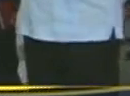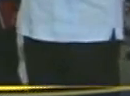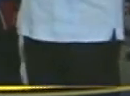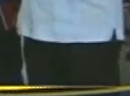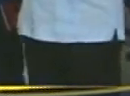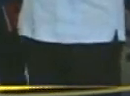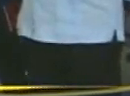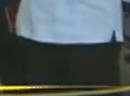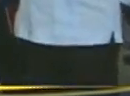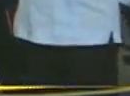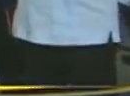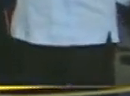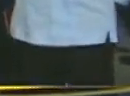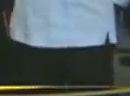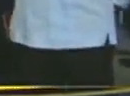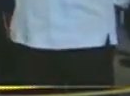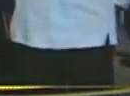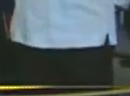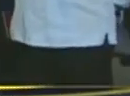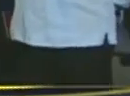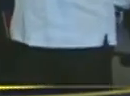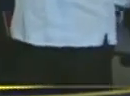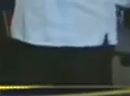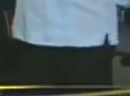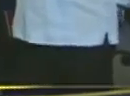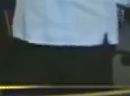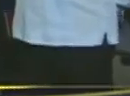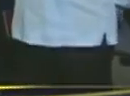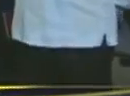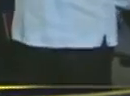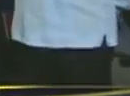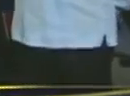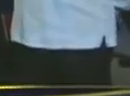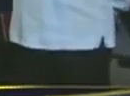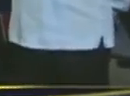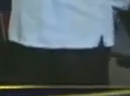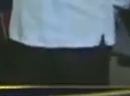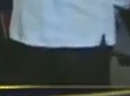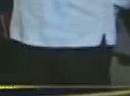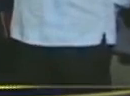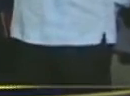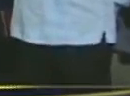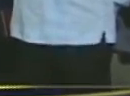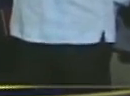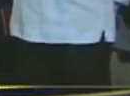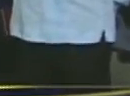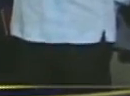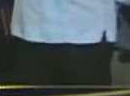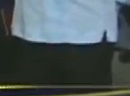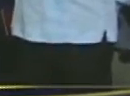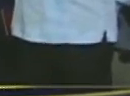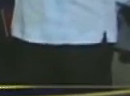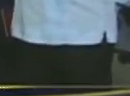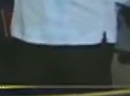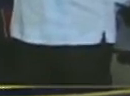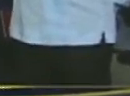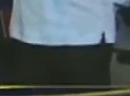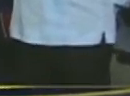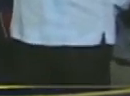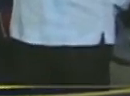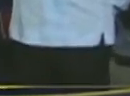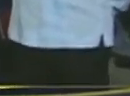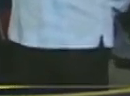de CUSPAL, y estamos precisamente aquí en lo que es un centro de